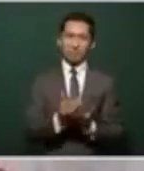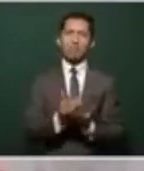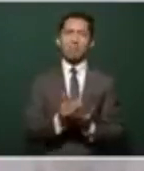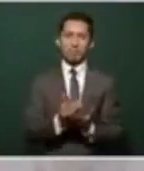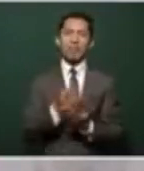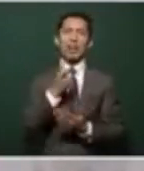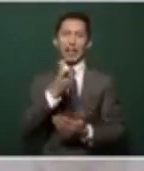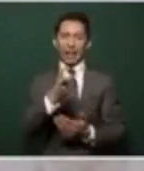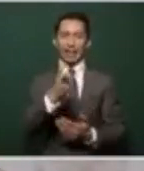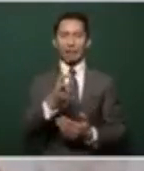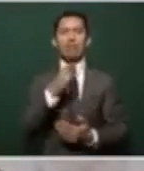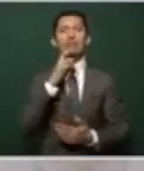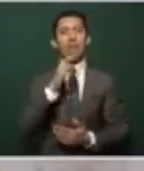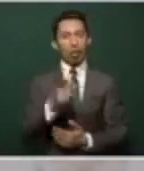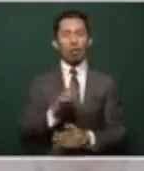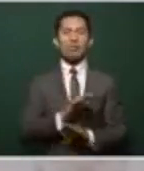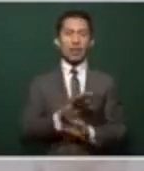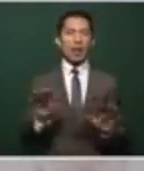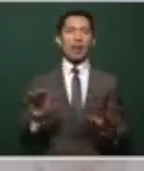atizando